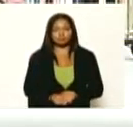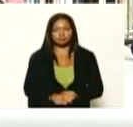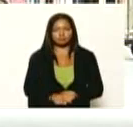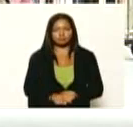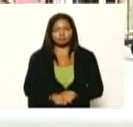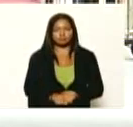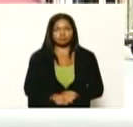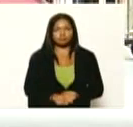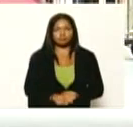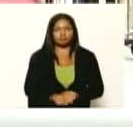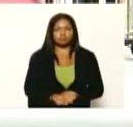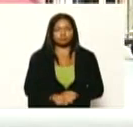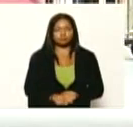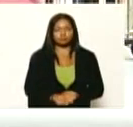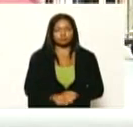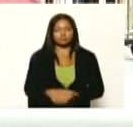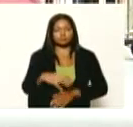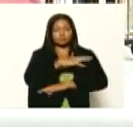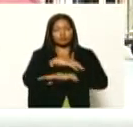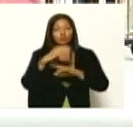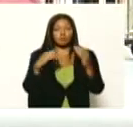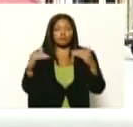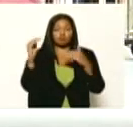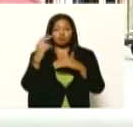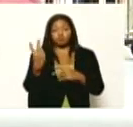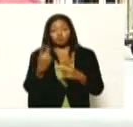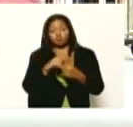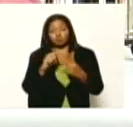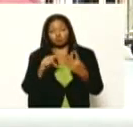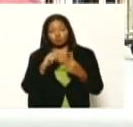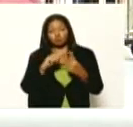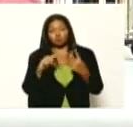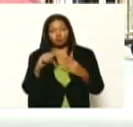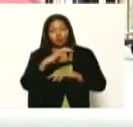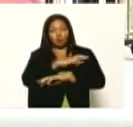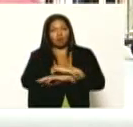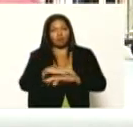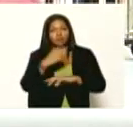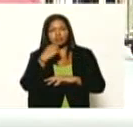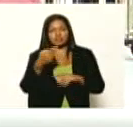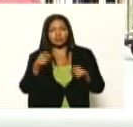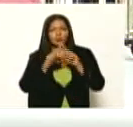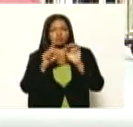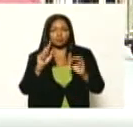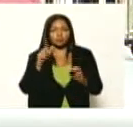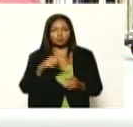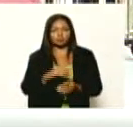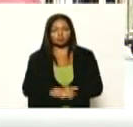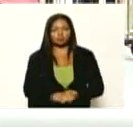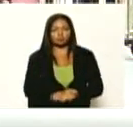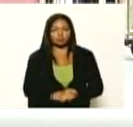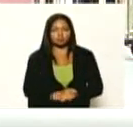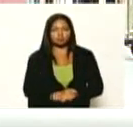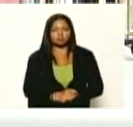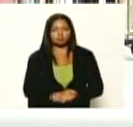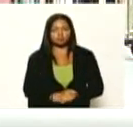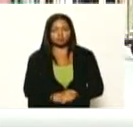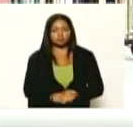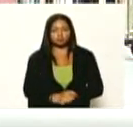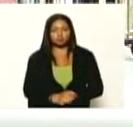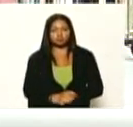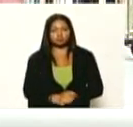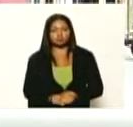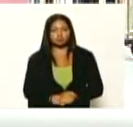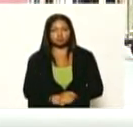Bueno, el gato mayor. Dos gatos. Dos gatos. ¿Tú te decía el gato también? También me decía. Bueno, los gatos,